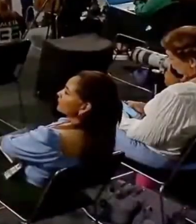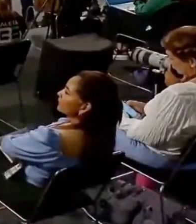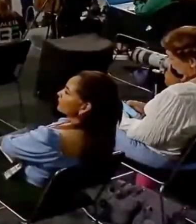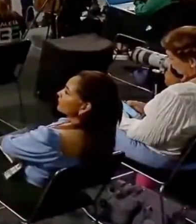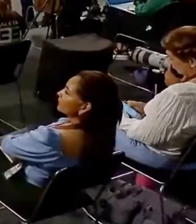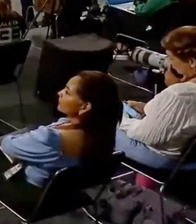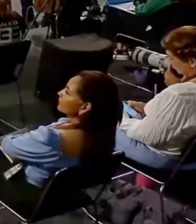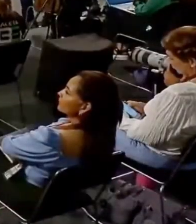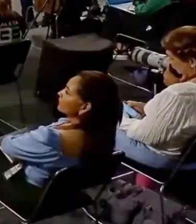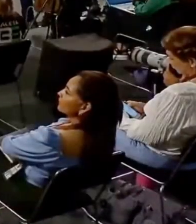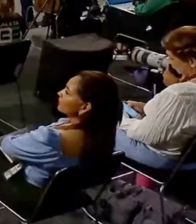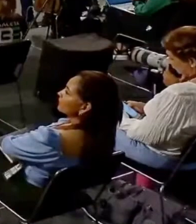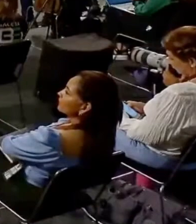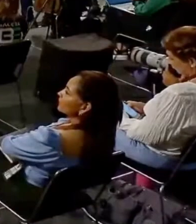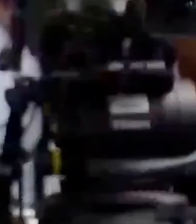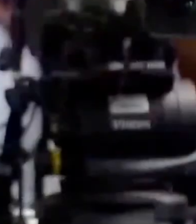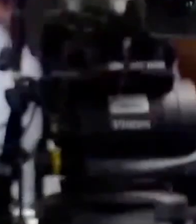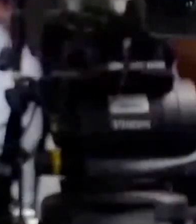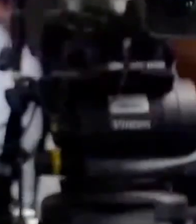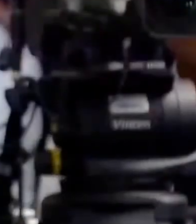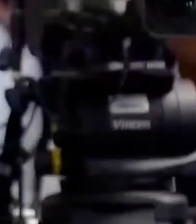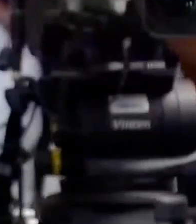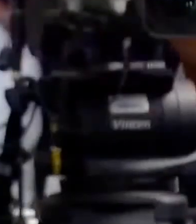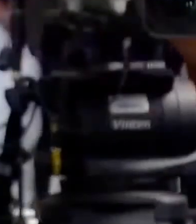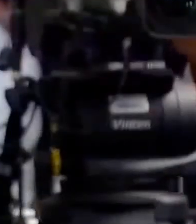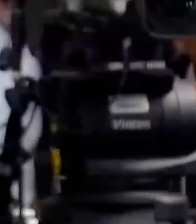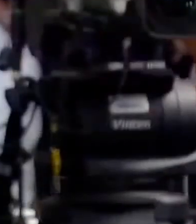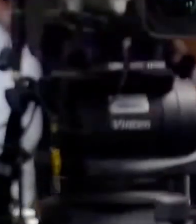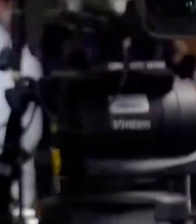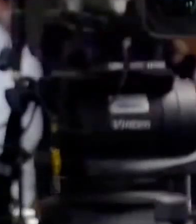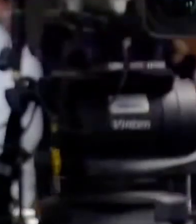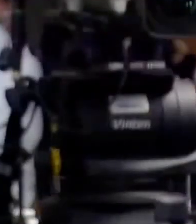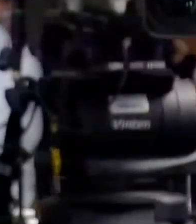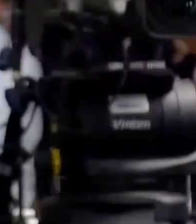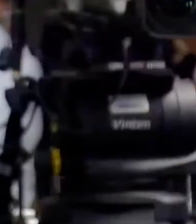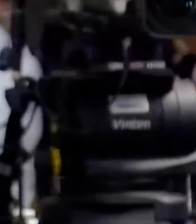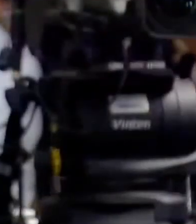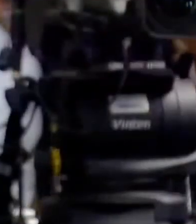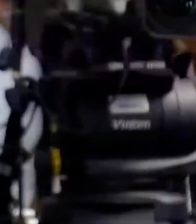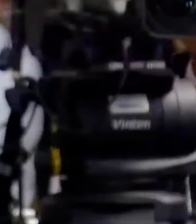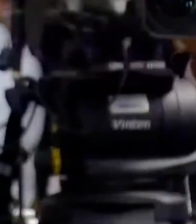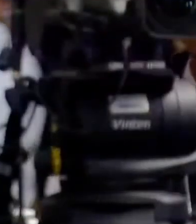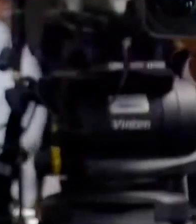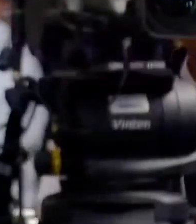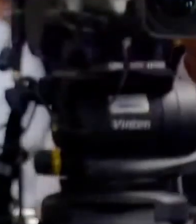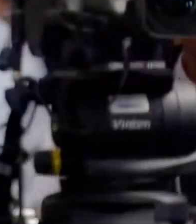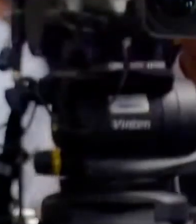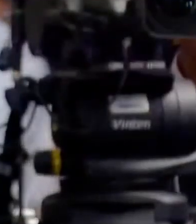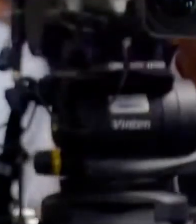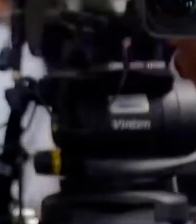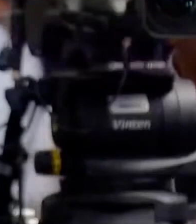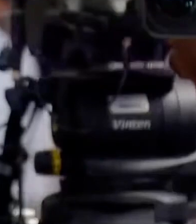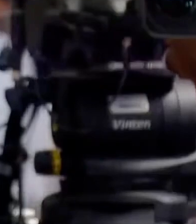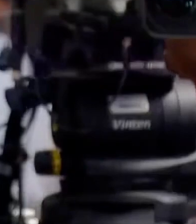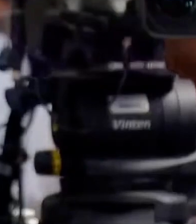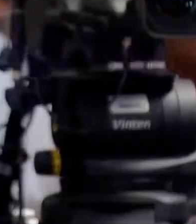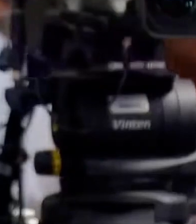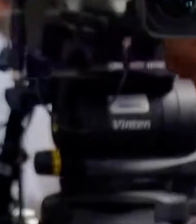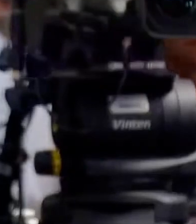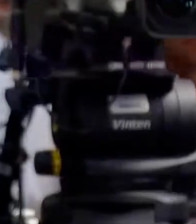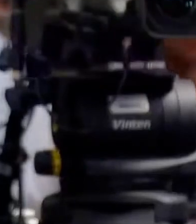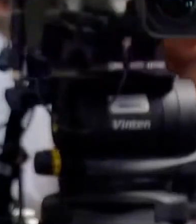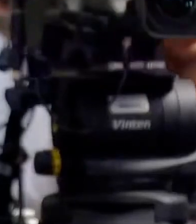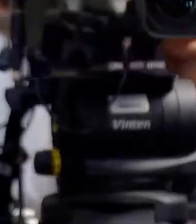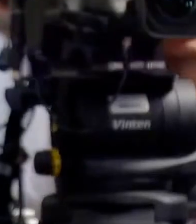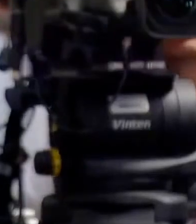el respaldo al ministro Saldívar y también pues esta riña que existe entre el Poder Judicial y el Poder Ejecutivo, que yo creo que no ha habido en mucho tiempo, no